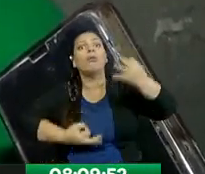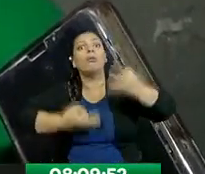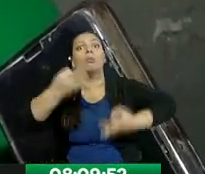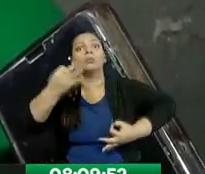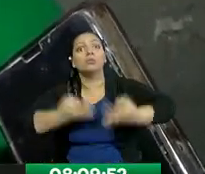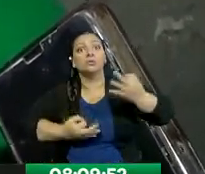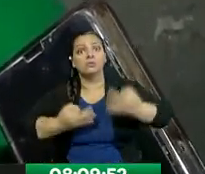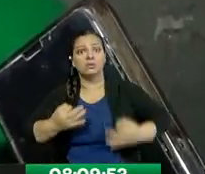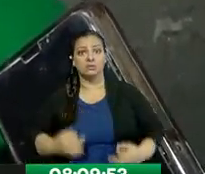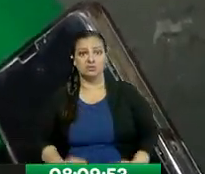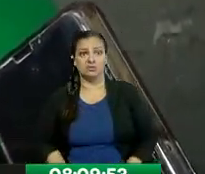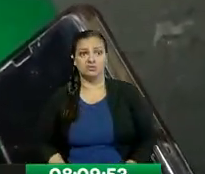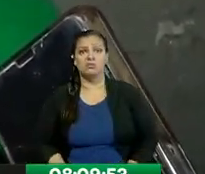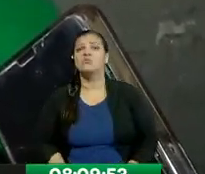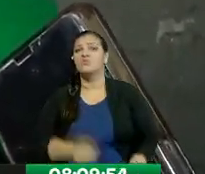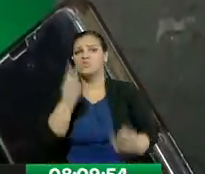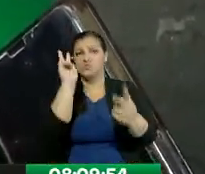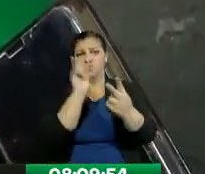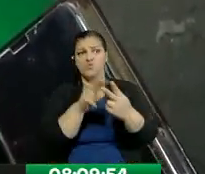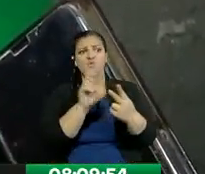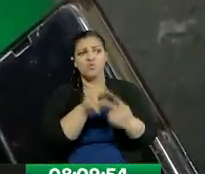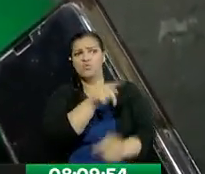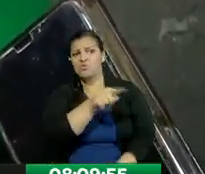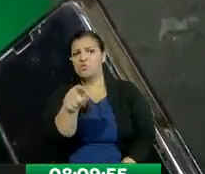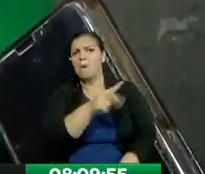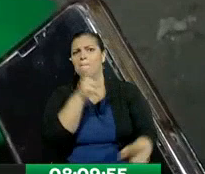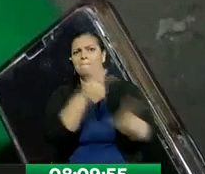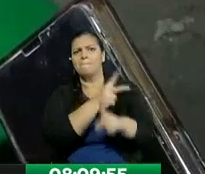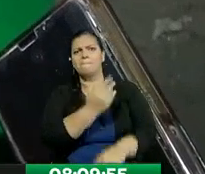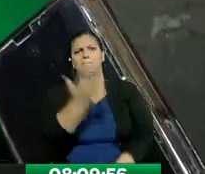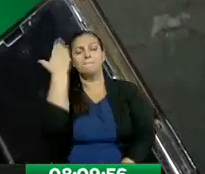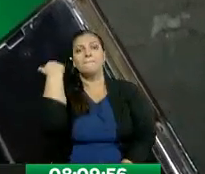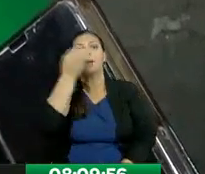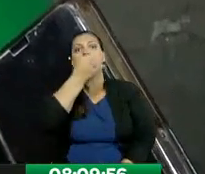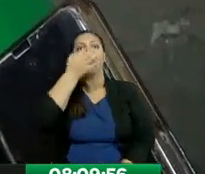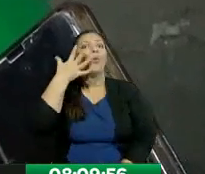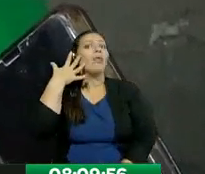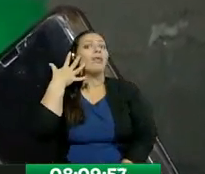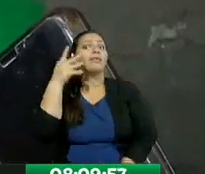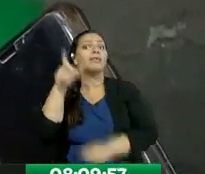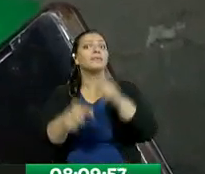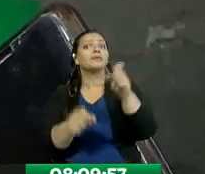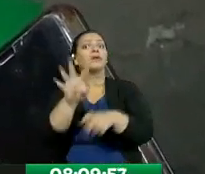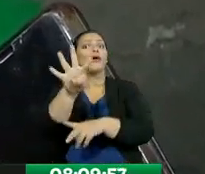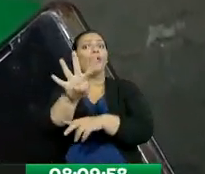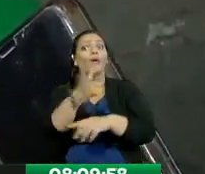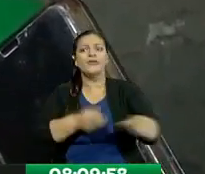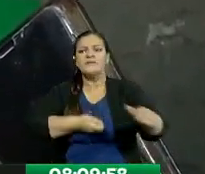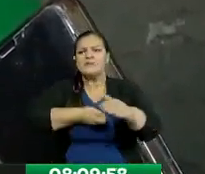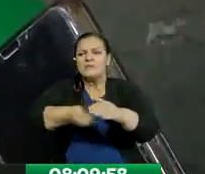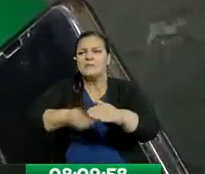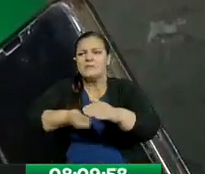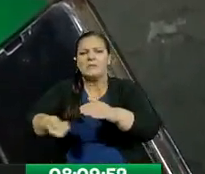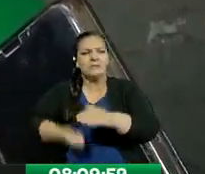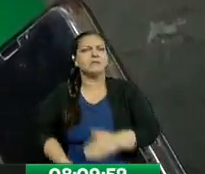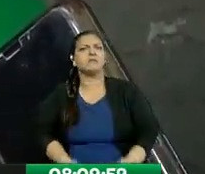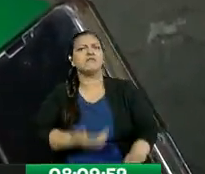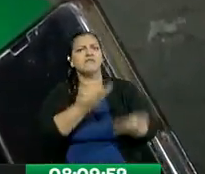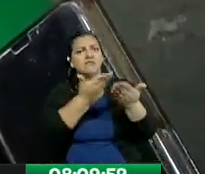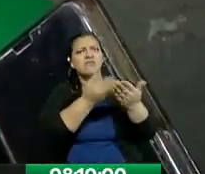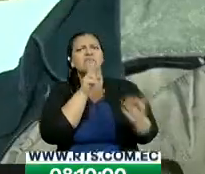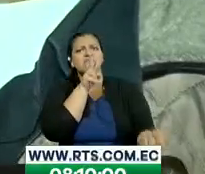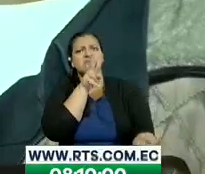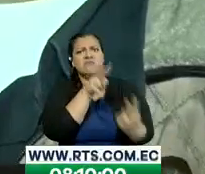persona no es primera vez. En Oriente ha matado, dijo, 4 personas. Eso yo no me entiendo bien. Y aquí también dijo una chica, le mataron,